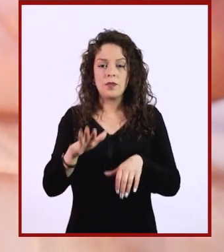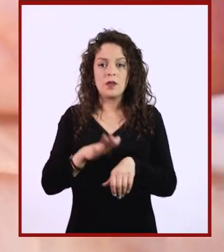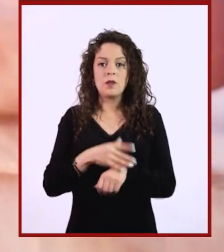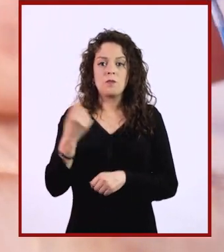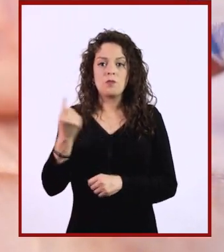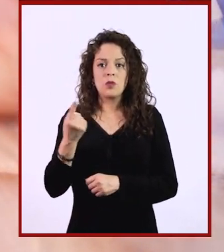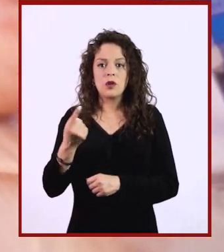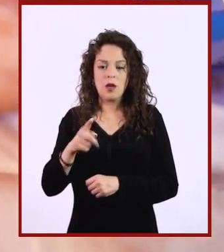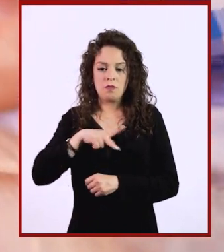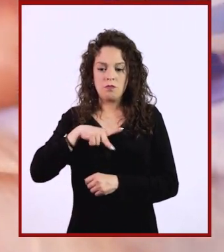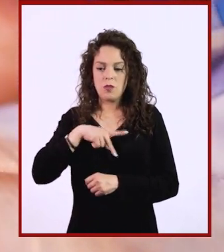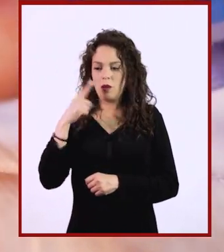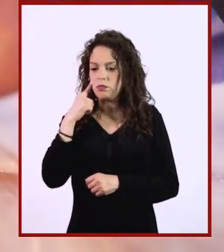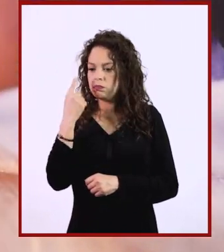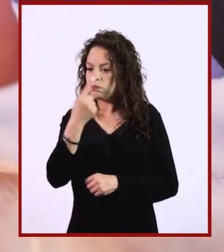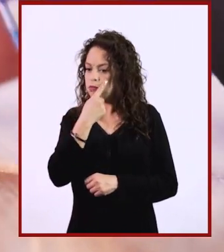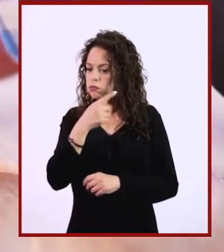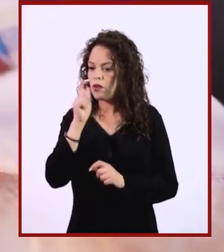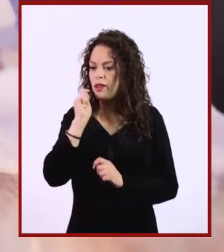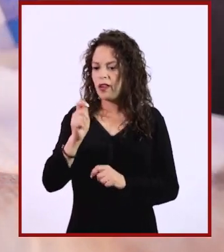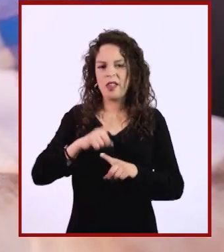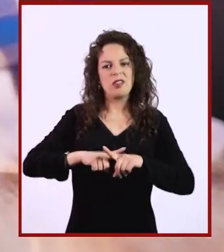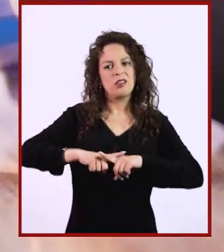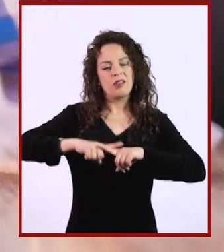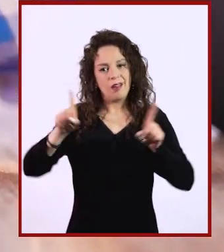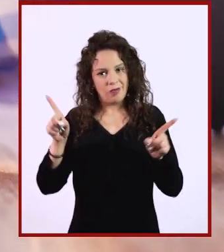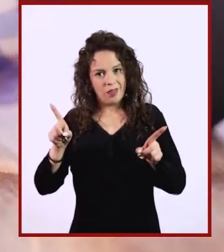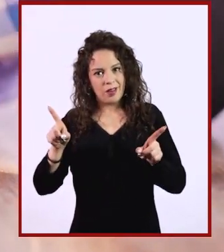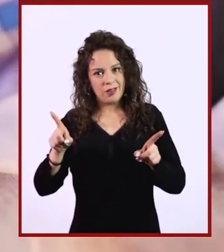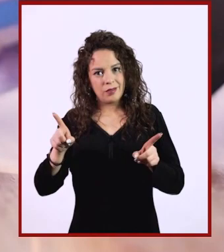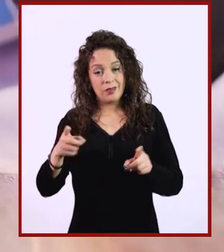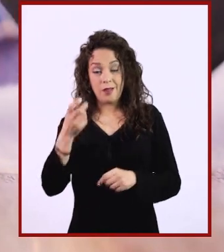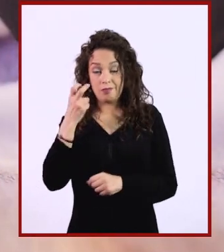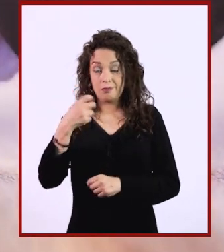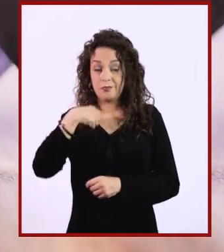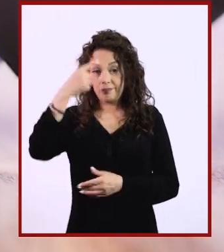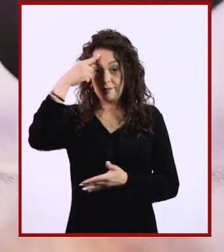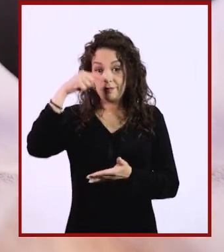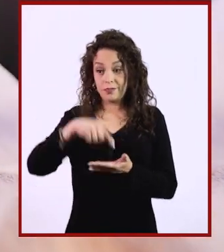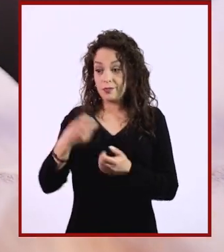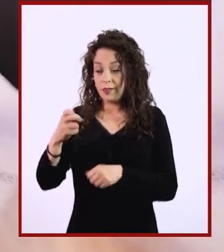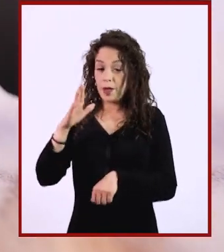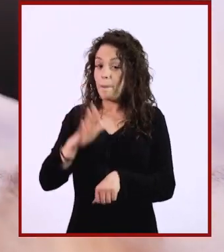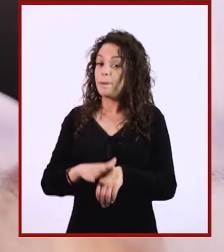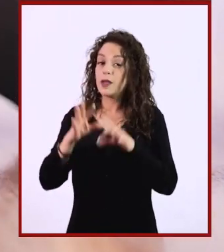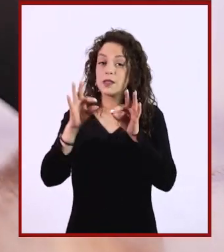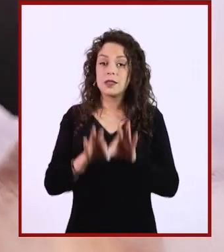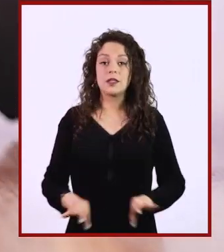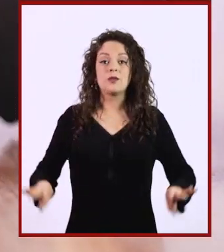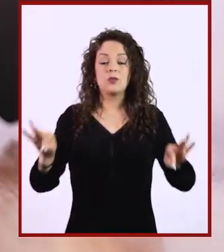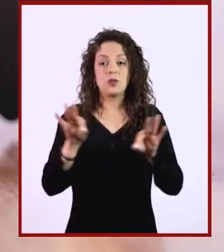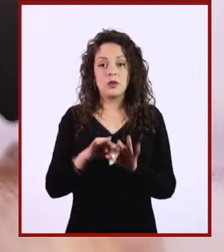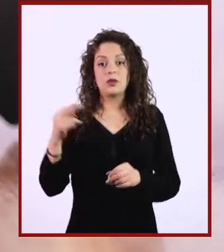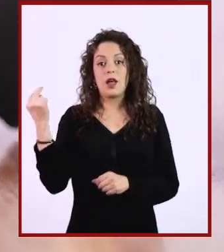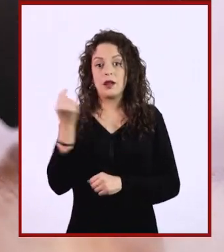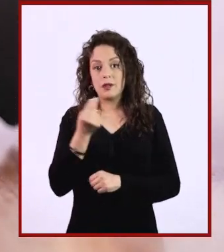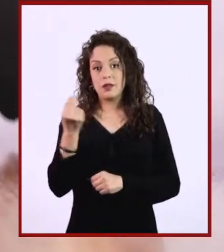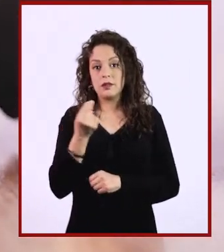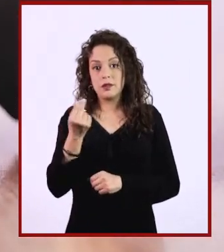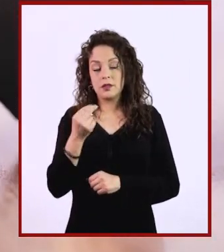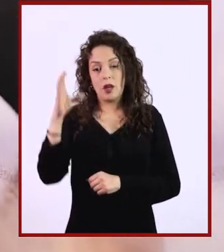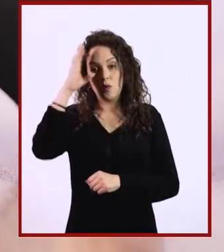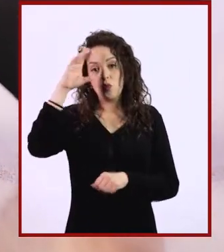hacemos desde un punto de vista privilegiado, ¿no? Entonces creo que para mí eso es como la parte más importante que hay que abordar, ¿no? La